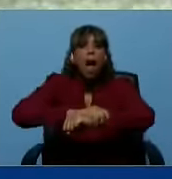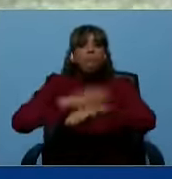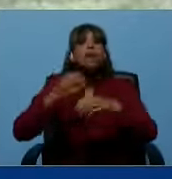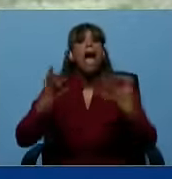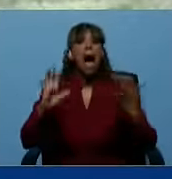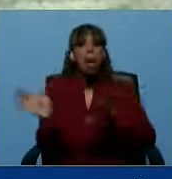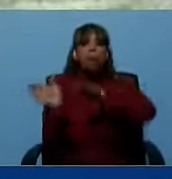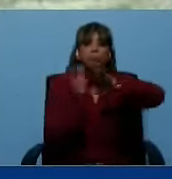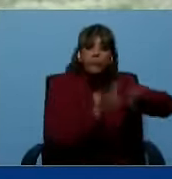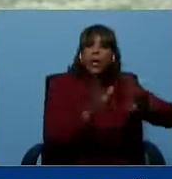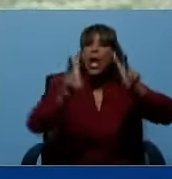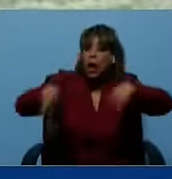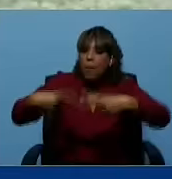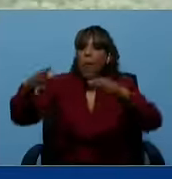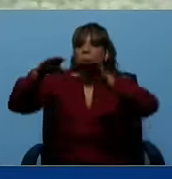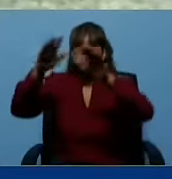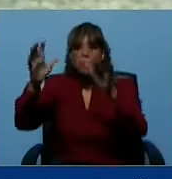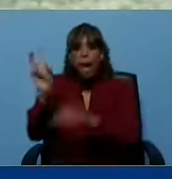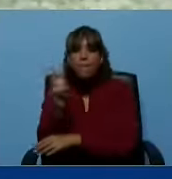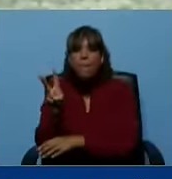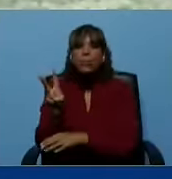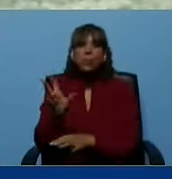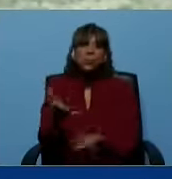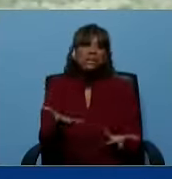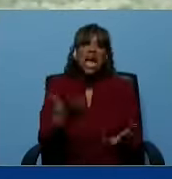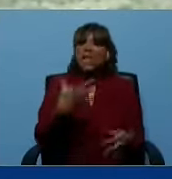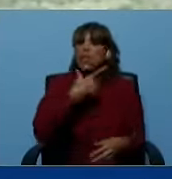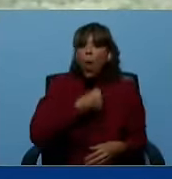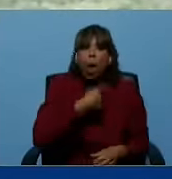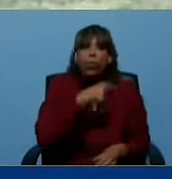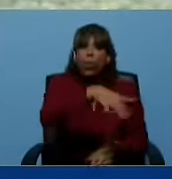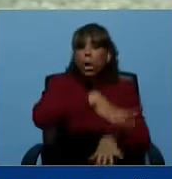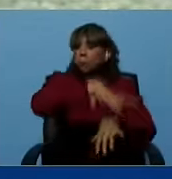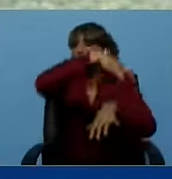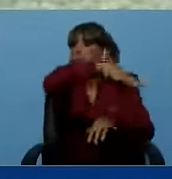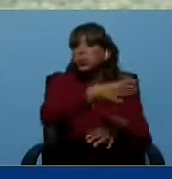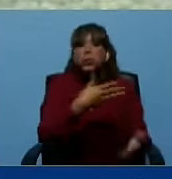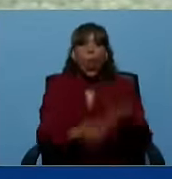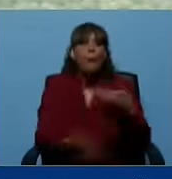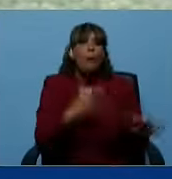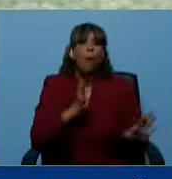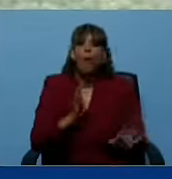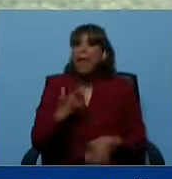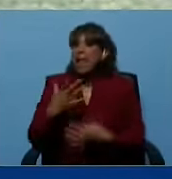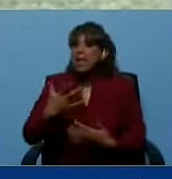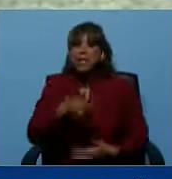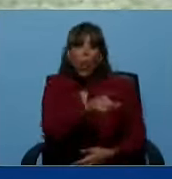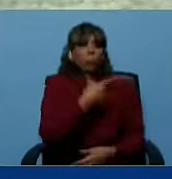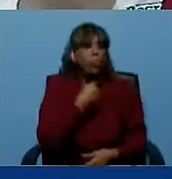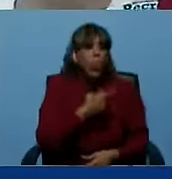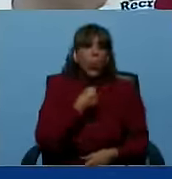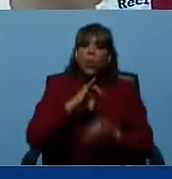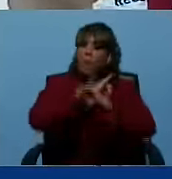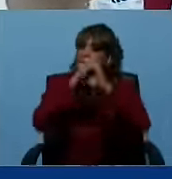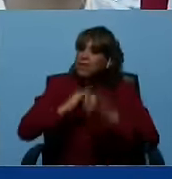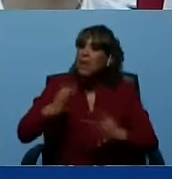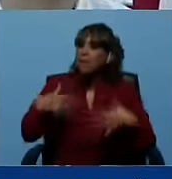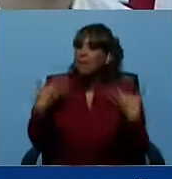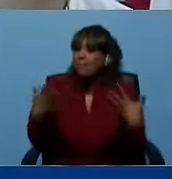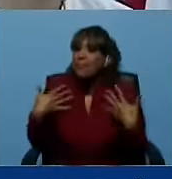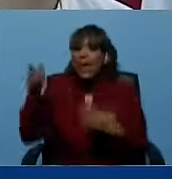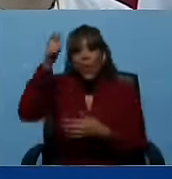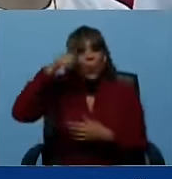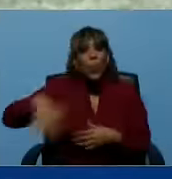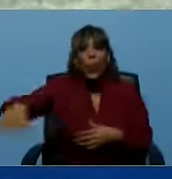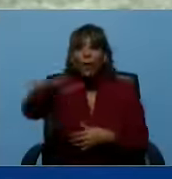construyendo el país nuevo. Que les arda a los fascistas la felicidad de la juventud y del